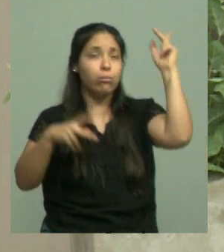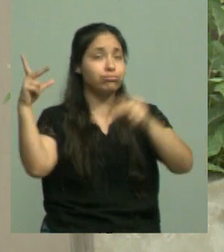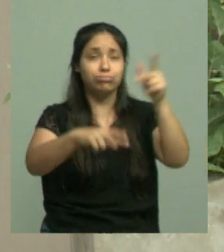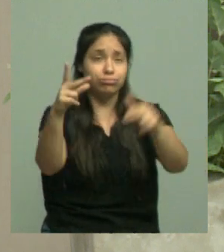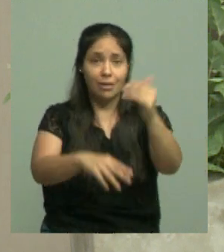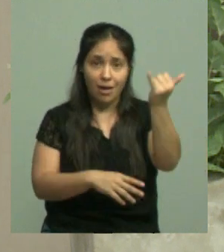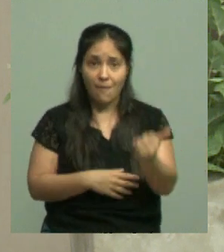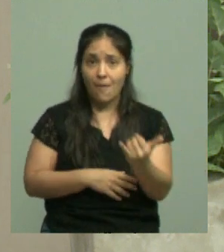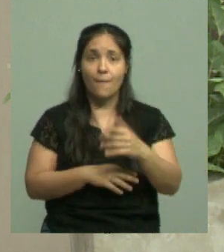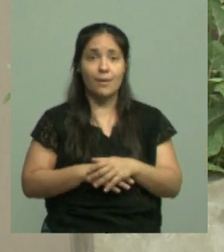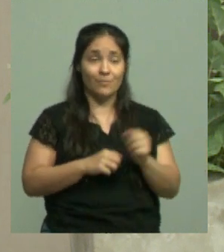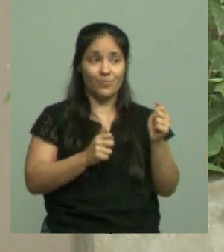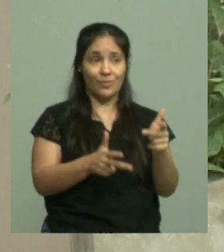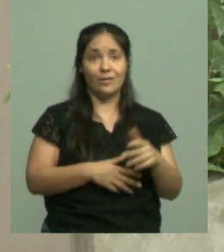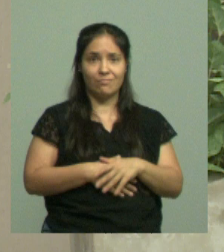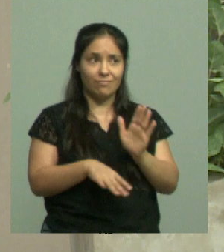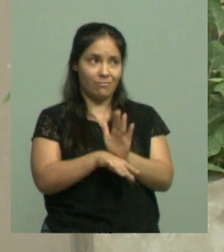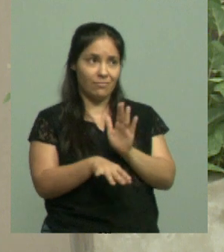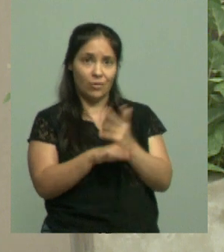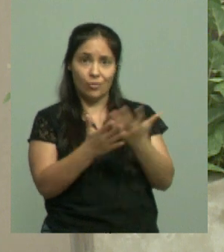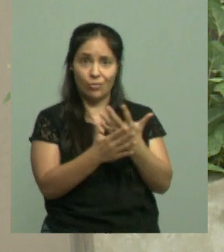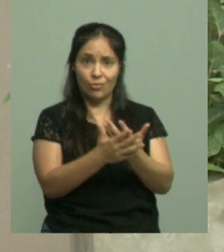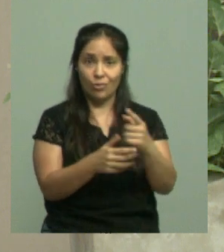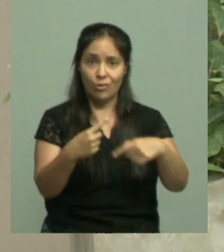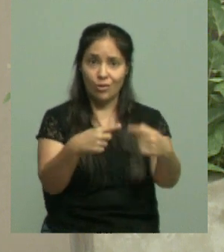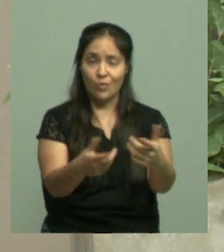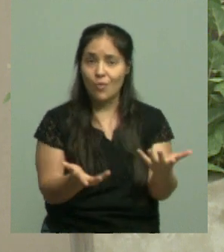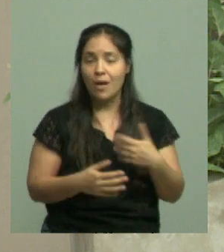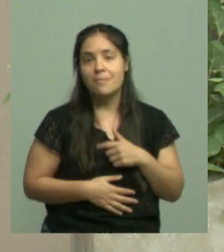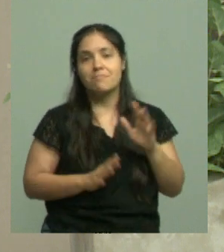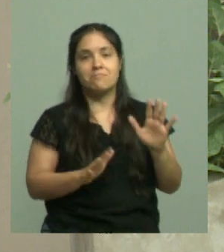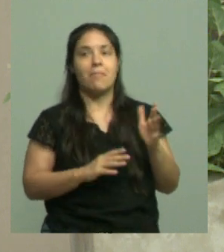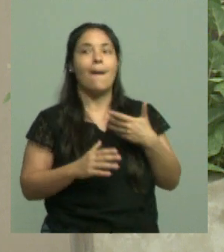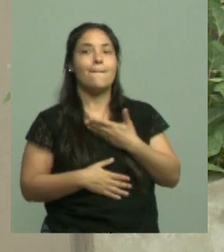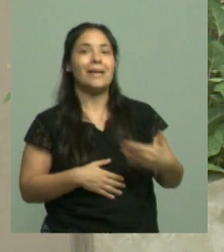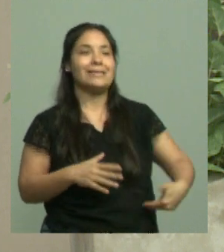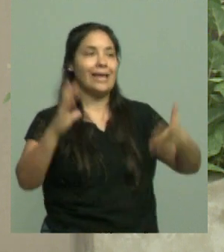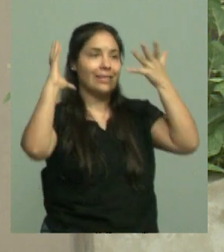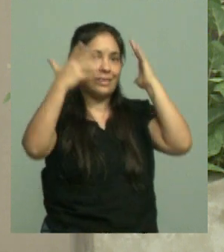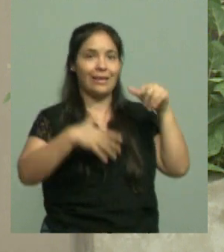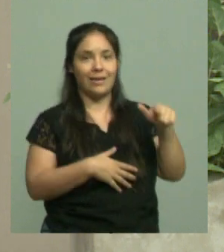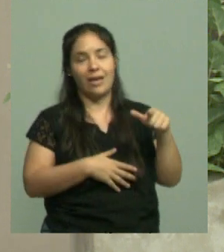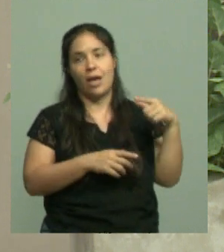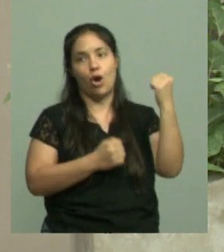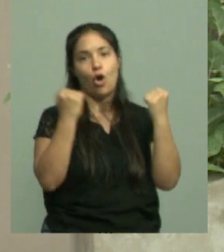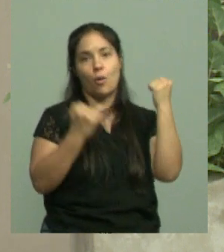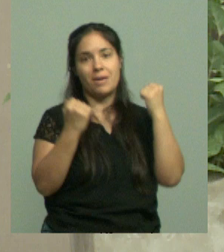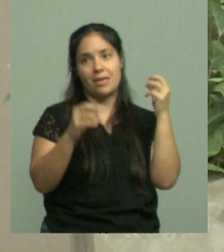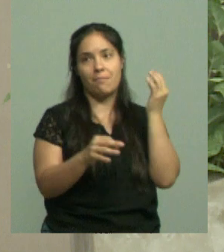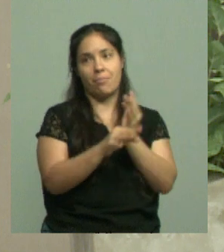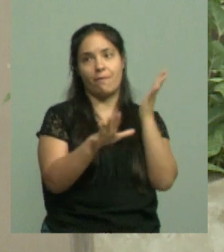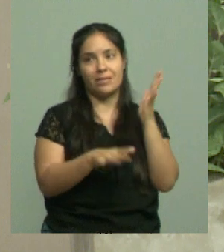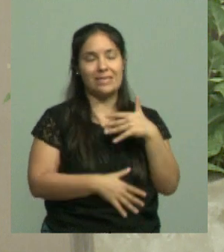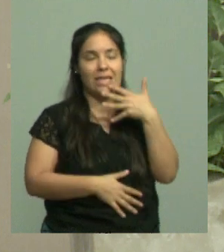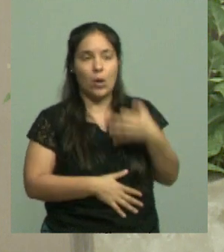a ver, no quisiera tratar a nadie de ignorante, obviamente. El presidente es un gran economista y seguramente tiene más conocimiento